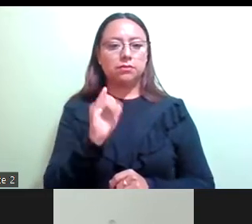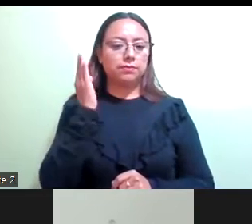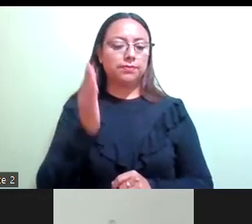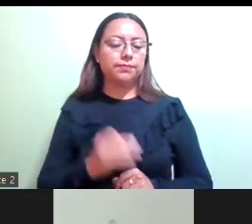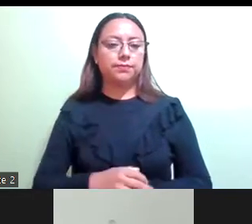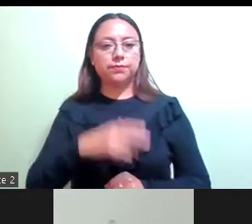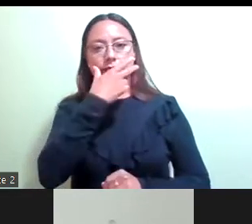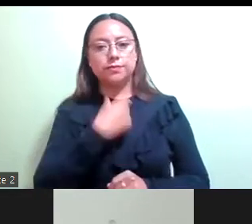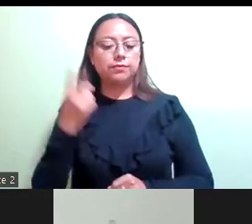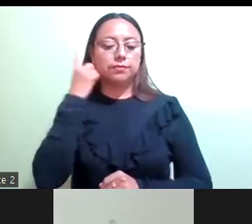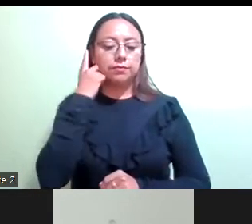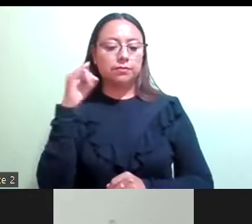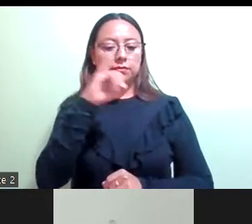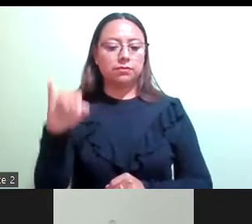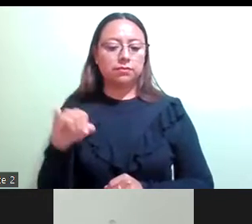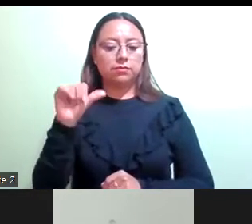Lozano Reynoso.